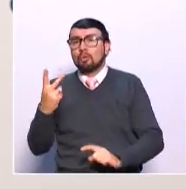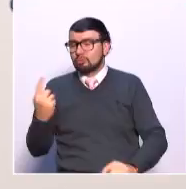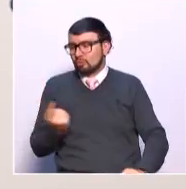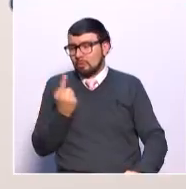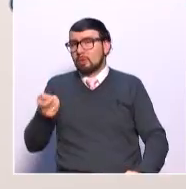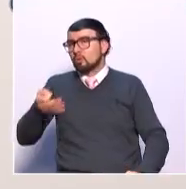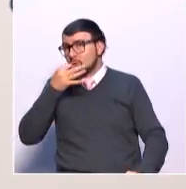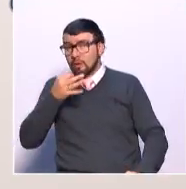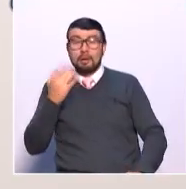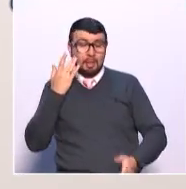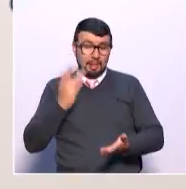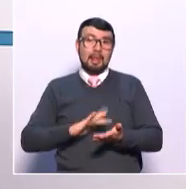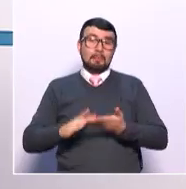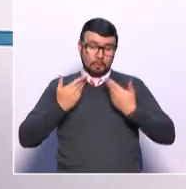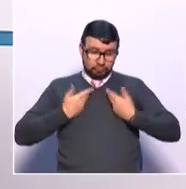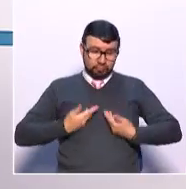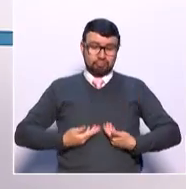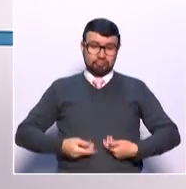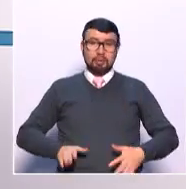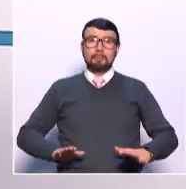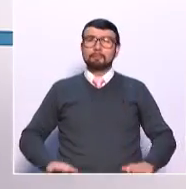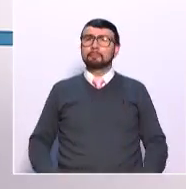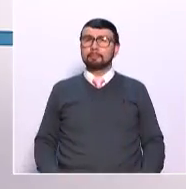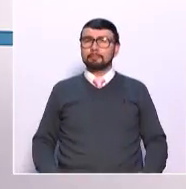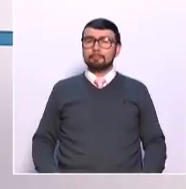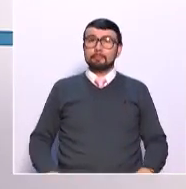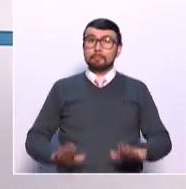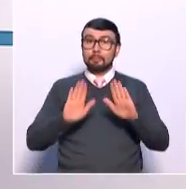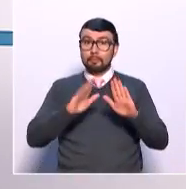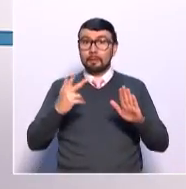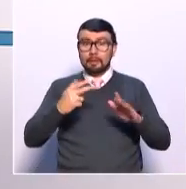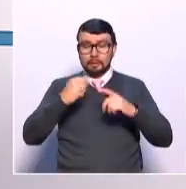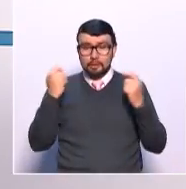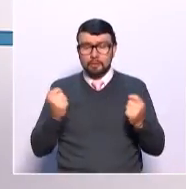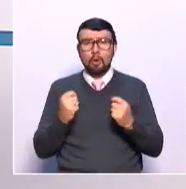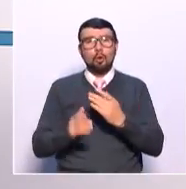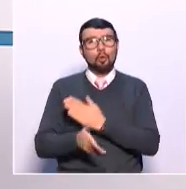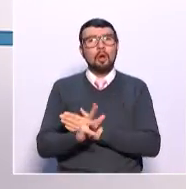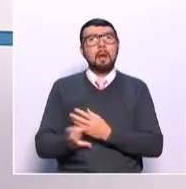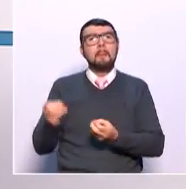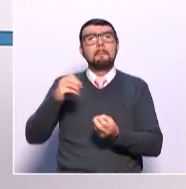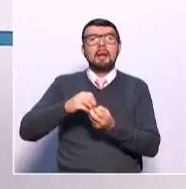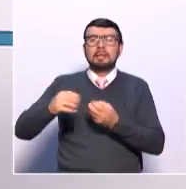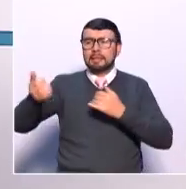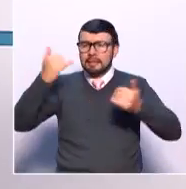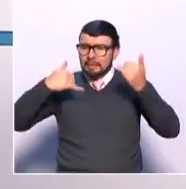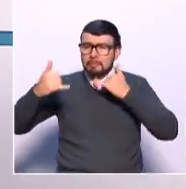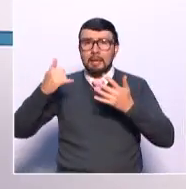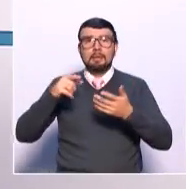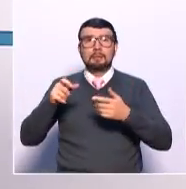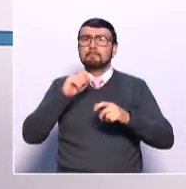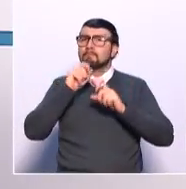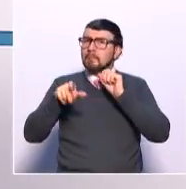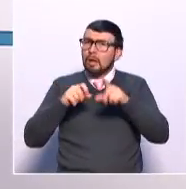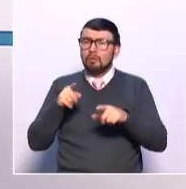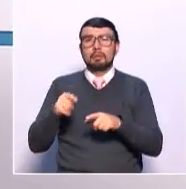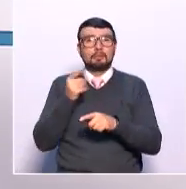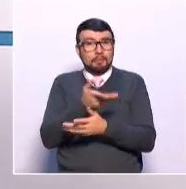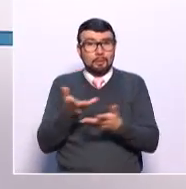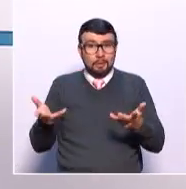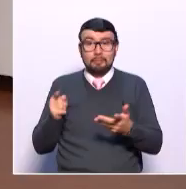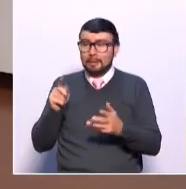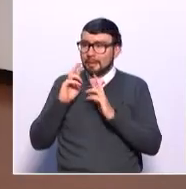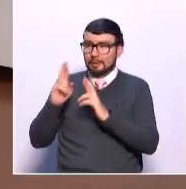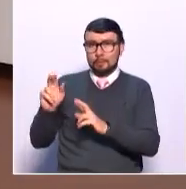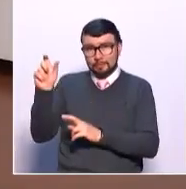hoy vamos a un pequeño corto de comerciales aquí en conexión bital y regresamos con ustedes más llamadas más preguntas y las respuestas obviamente el doctor